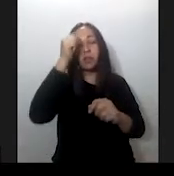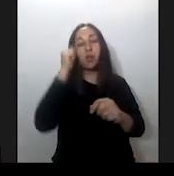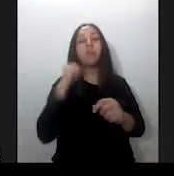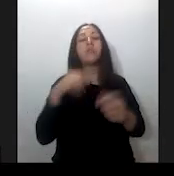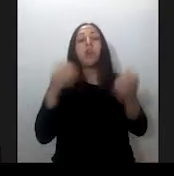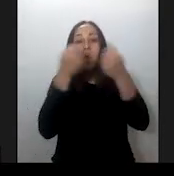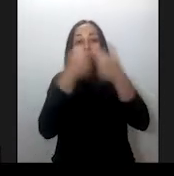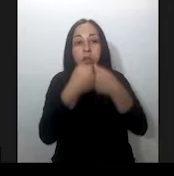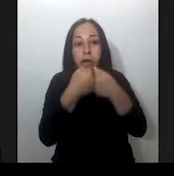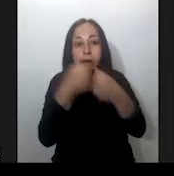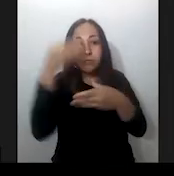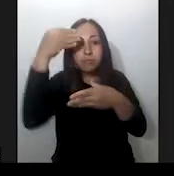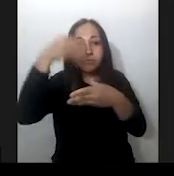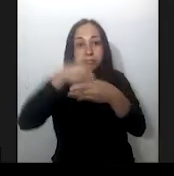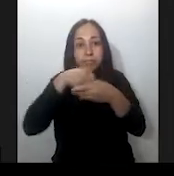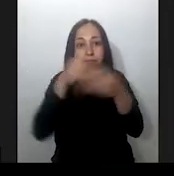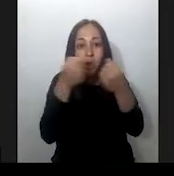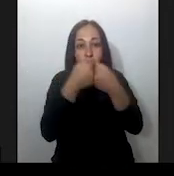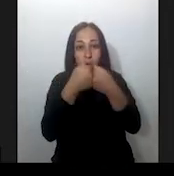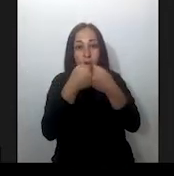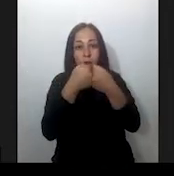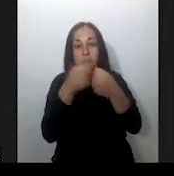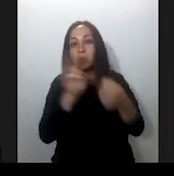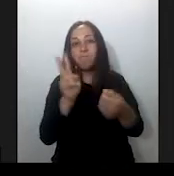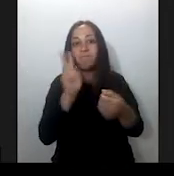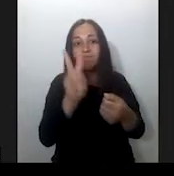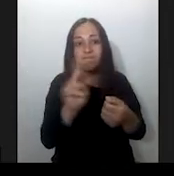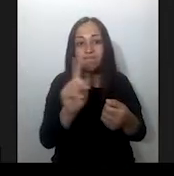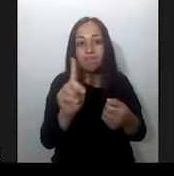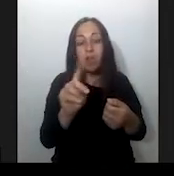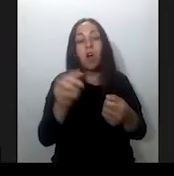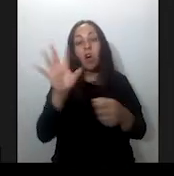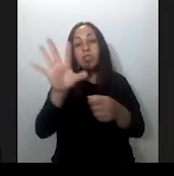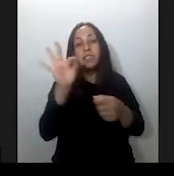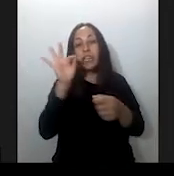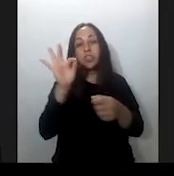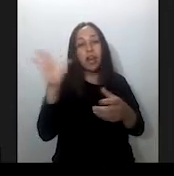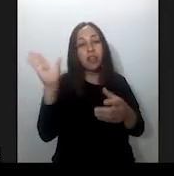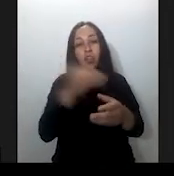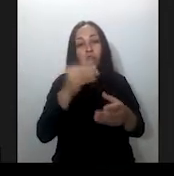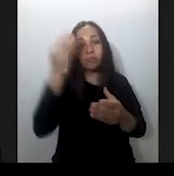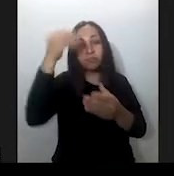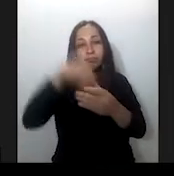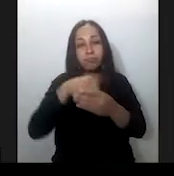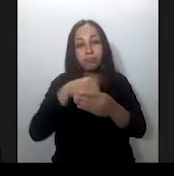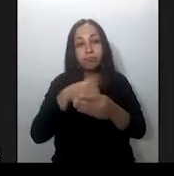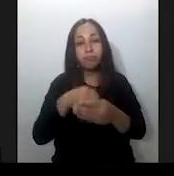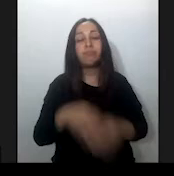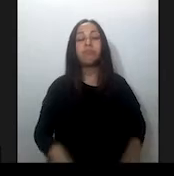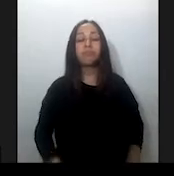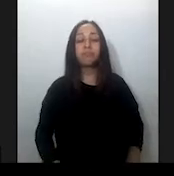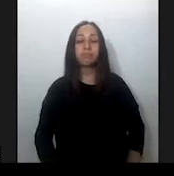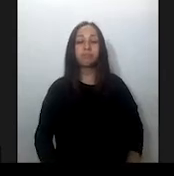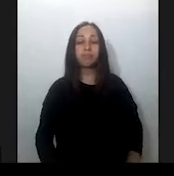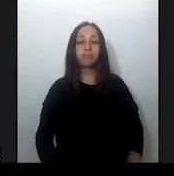podríamos ocultar perfectamente una hoja para que nadie la pueda ver. Y bueno, y también podríamos seleccionar todas las hojas y, por ejemplo, duplicarlas. ¿Bien?